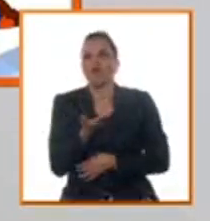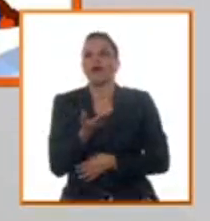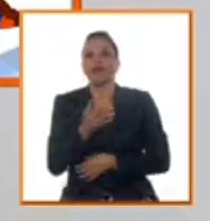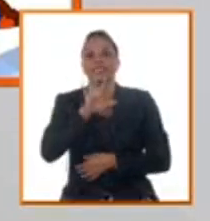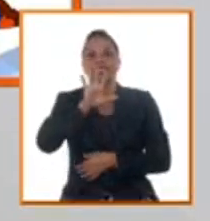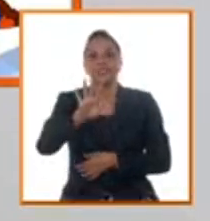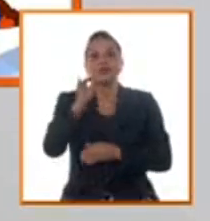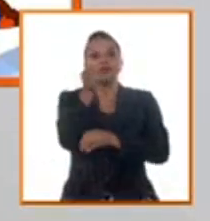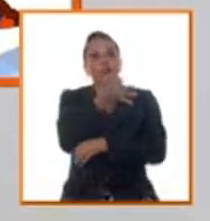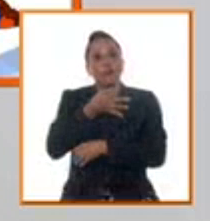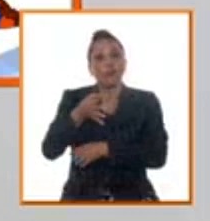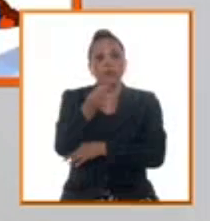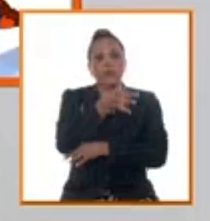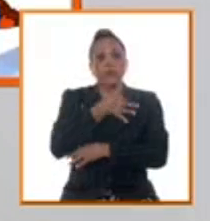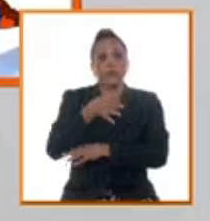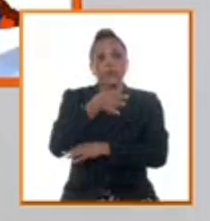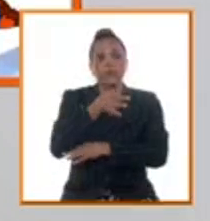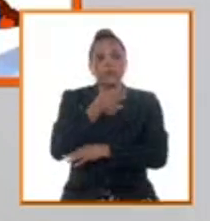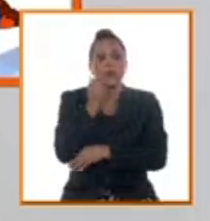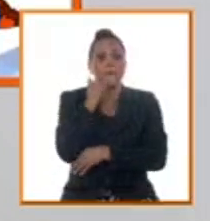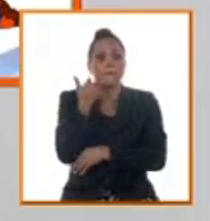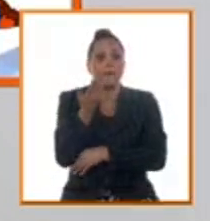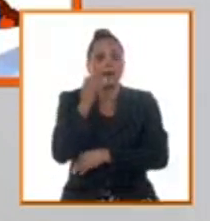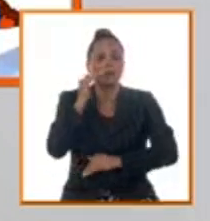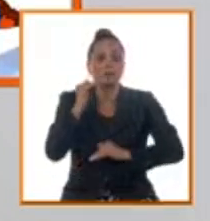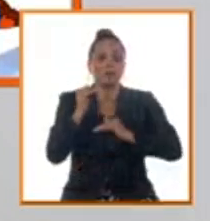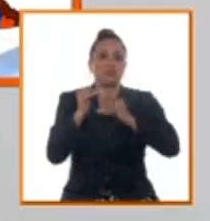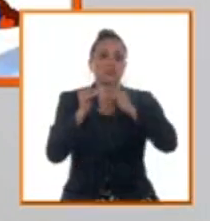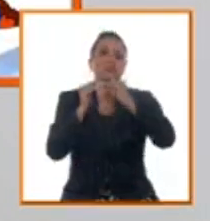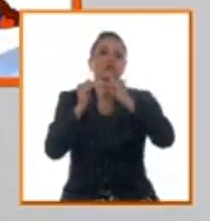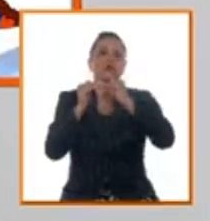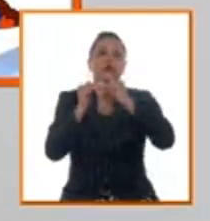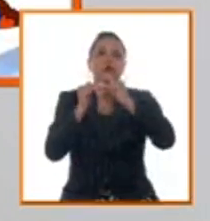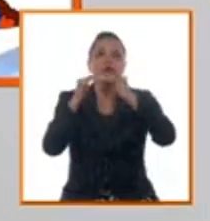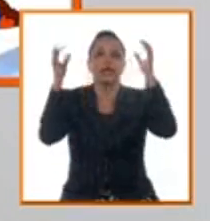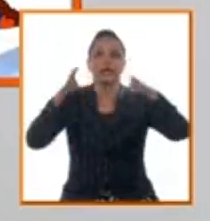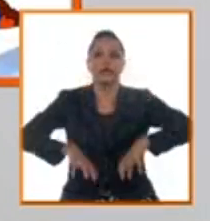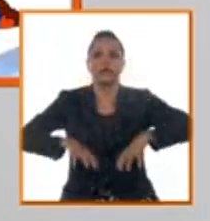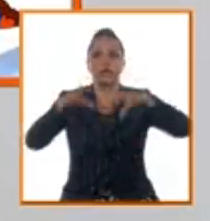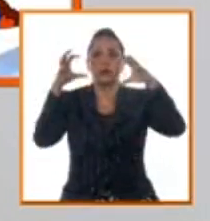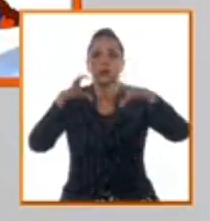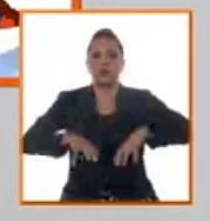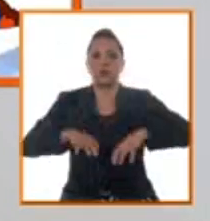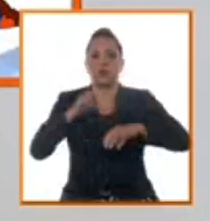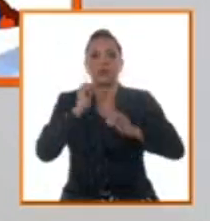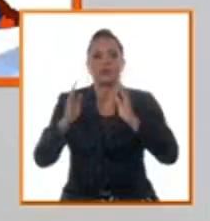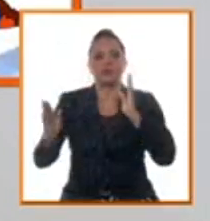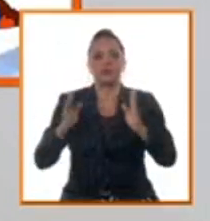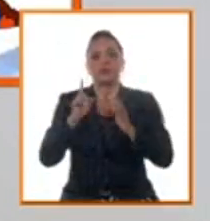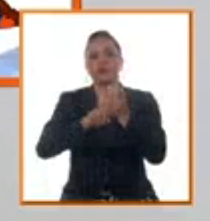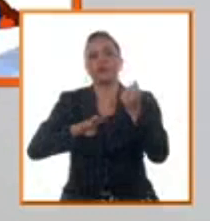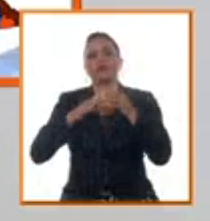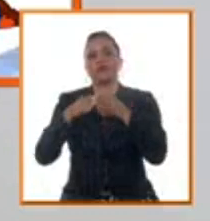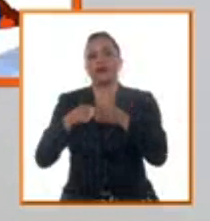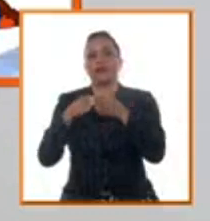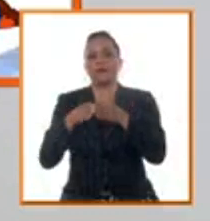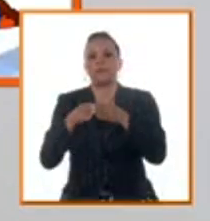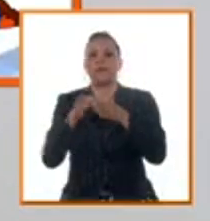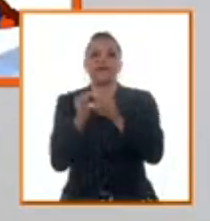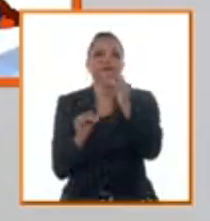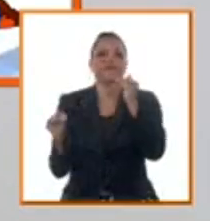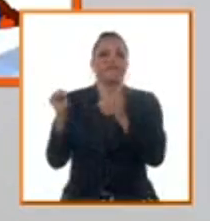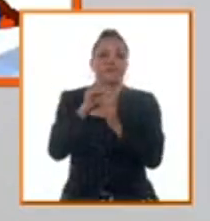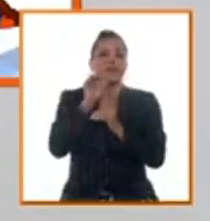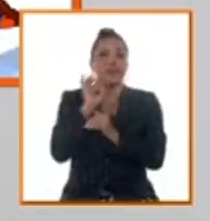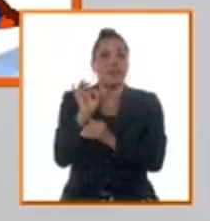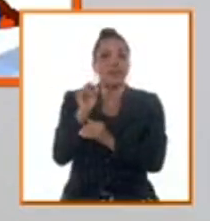5 municipios que registraron los principales valores de precipitaciones acumuladas en este periodo son de la provincia de Granma. O sea, aquí hay